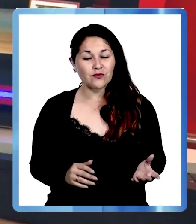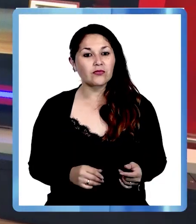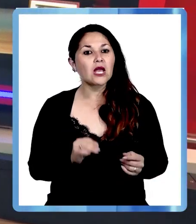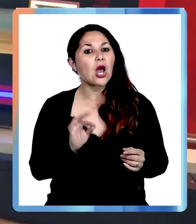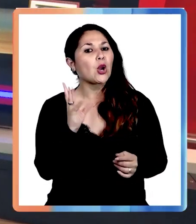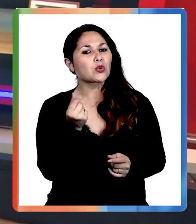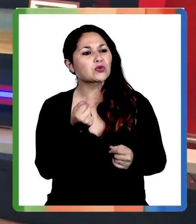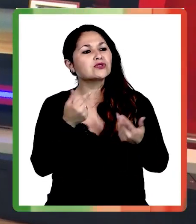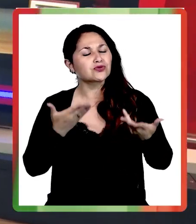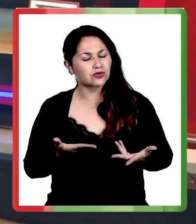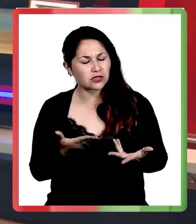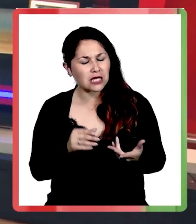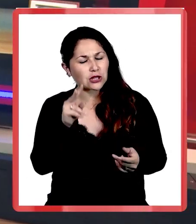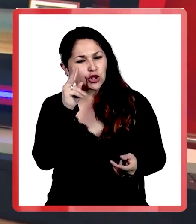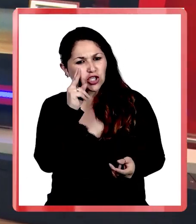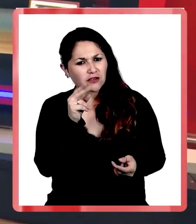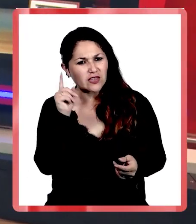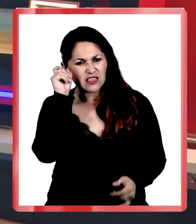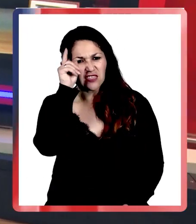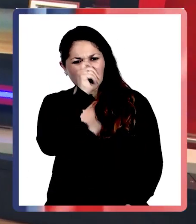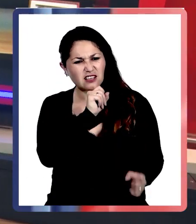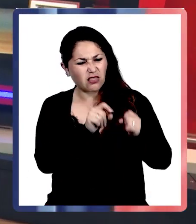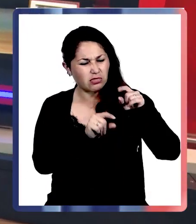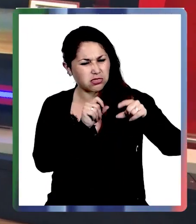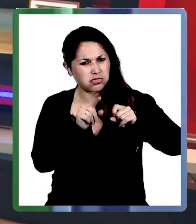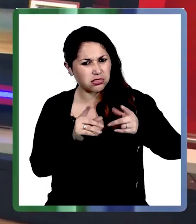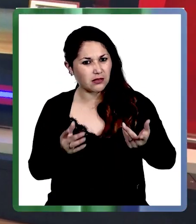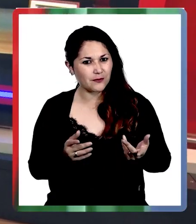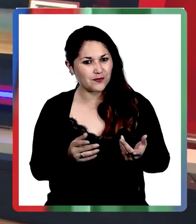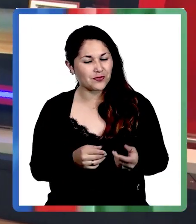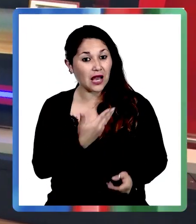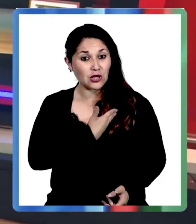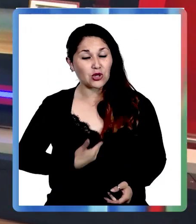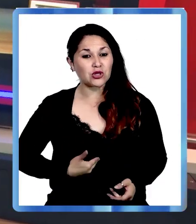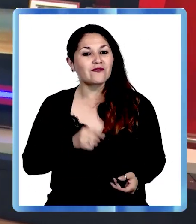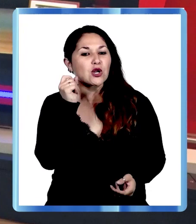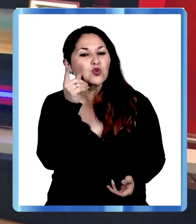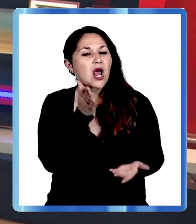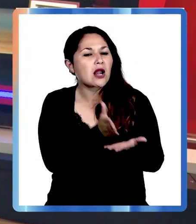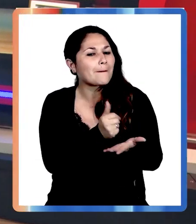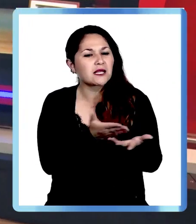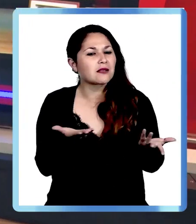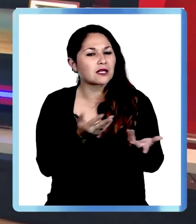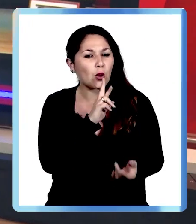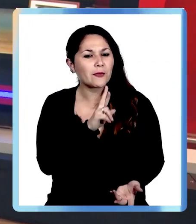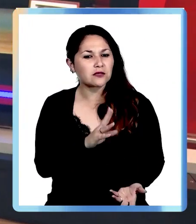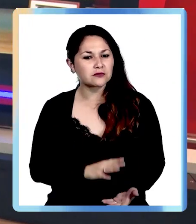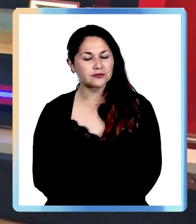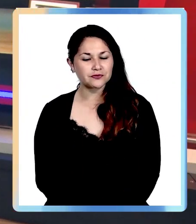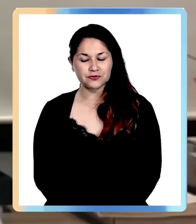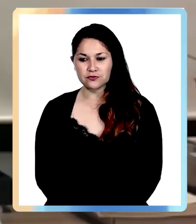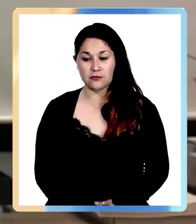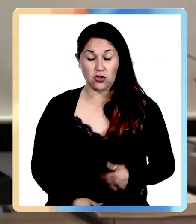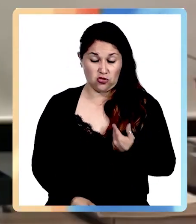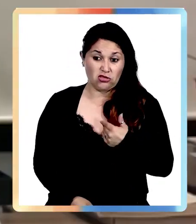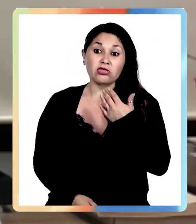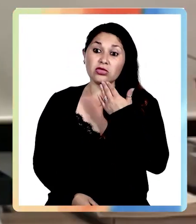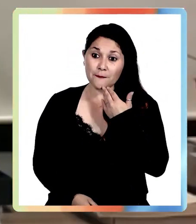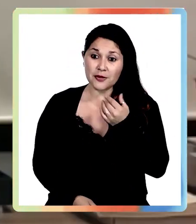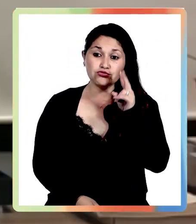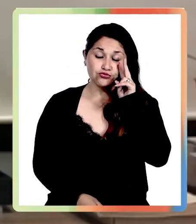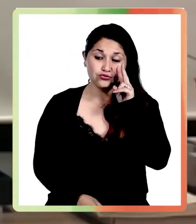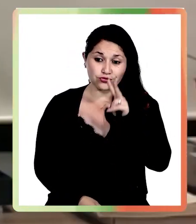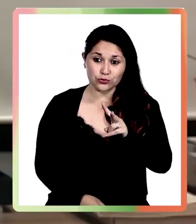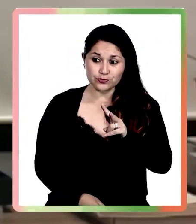puesto hoy día en esta situación, usted tiene una visión crítica respecto de lo que ha hecho el gobierno actual. ¿Cuál es su planteamiento? ¿Cuál es su propuesta? Yo también tengo una